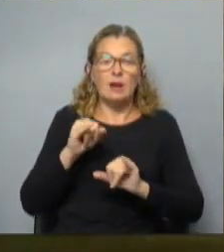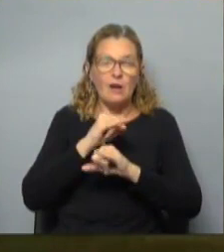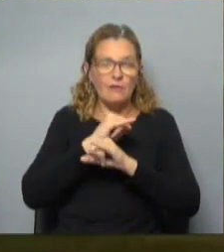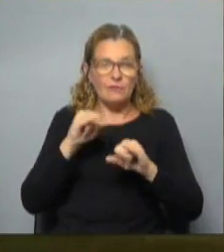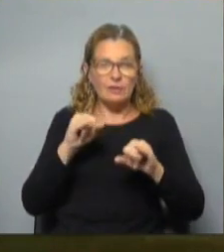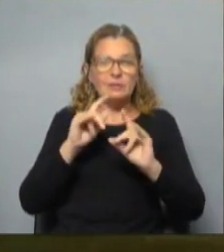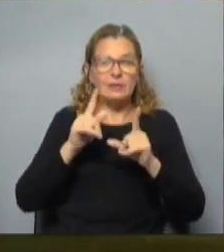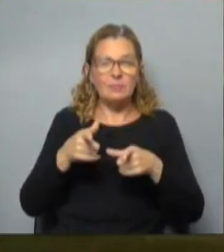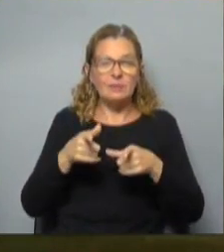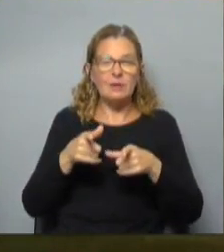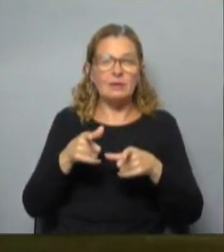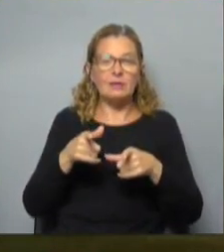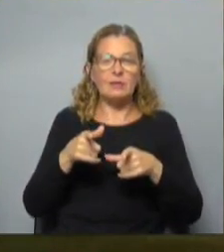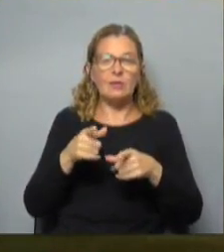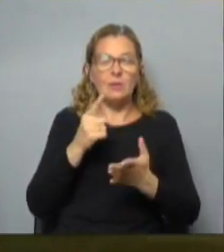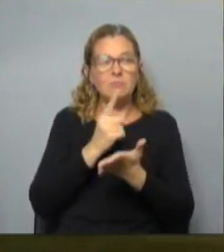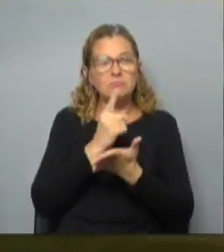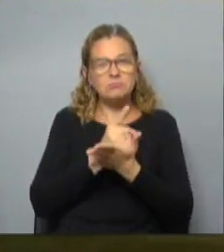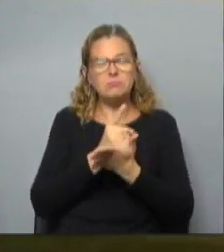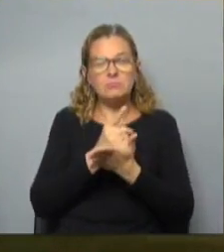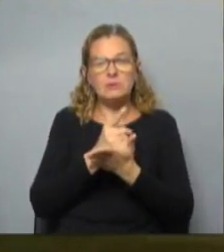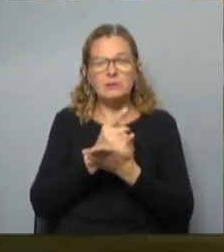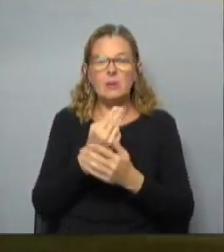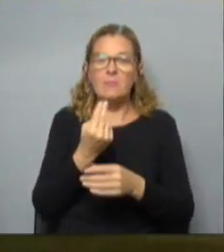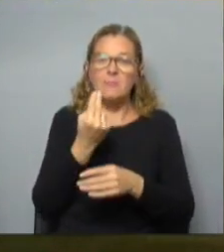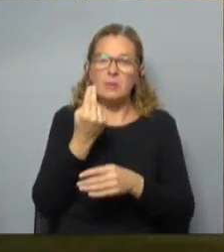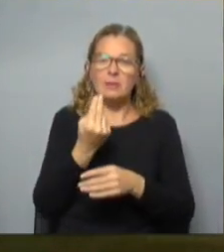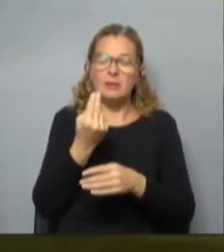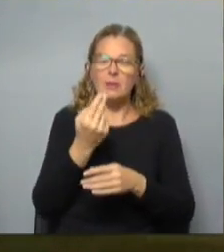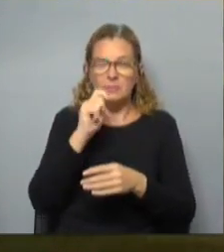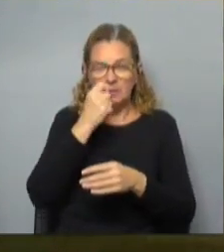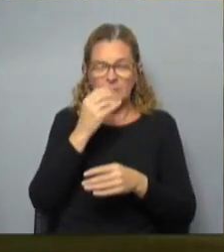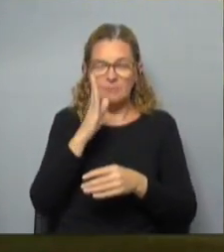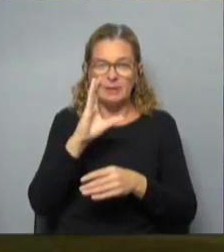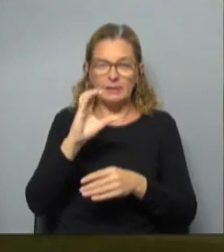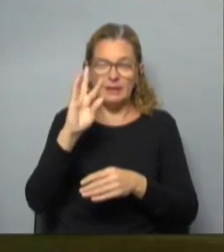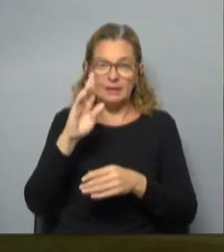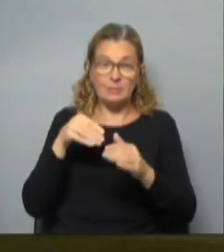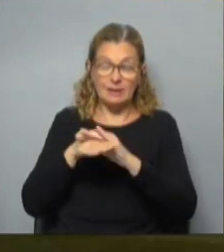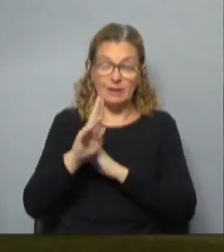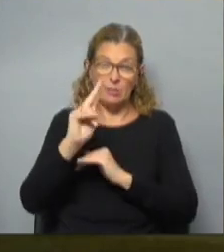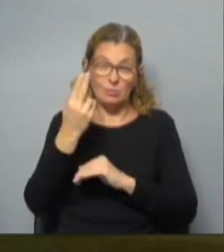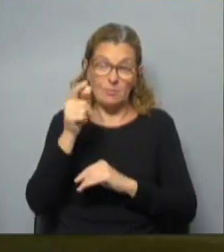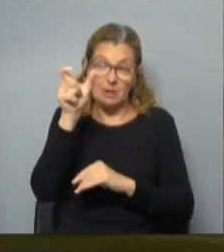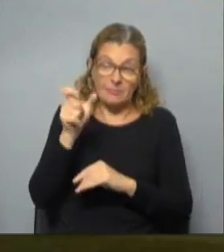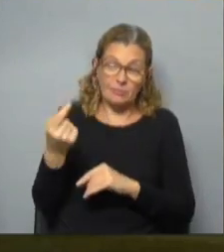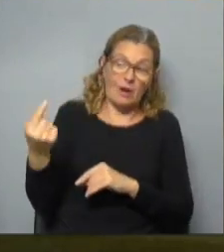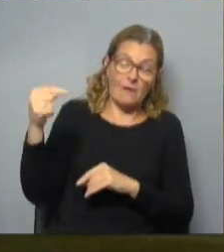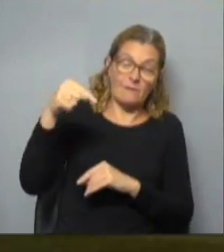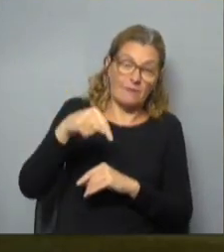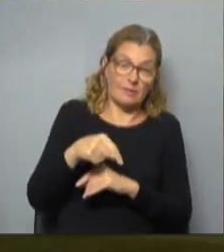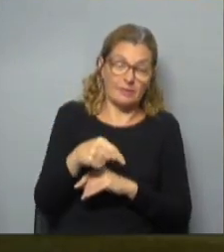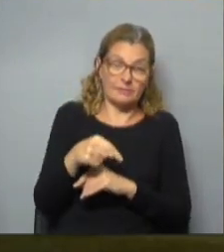también lo que se termina con la exigencia de pedir un test pcr para ingresar al país para aquellas personas que no